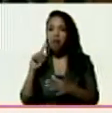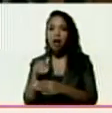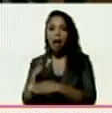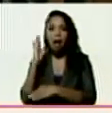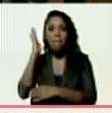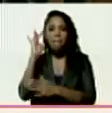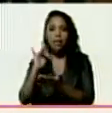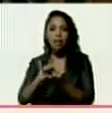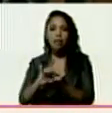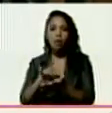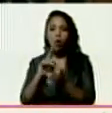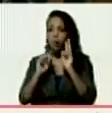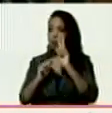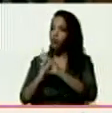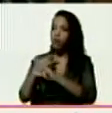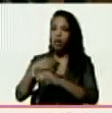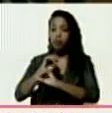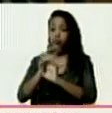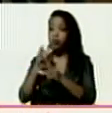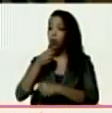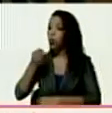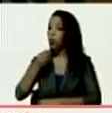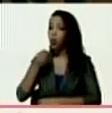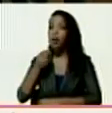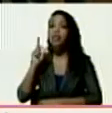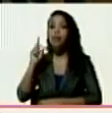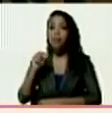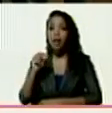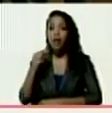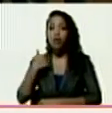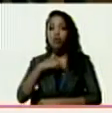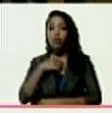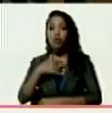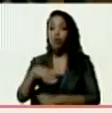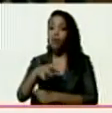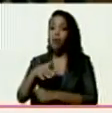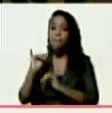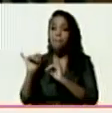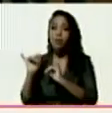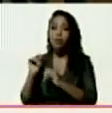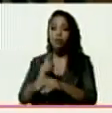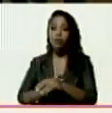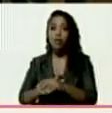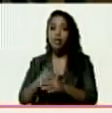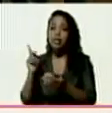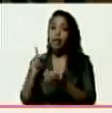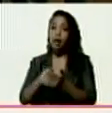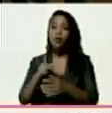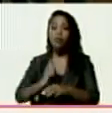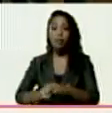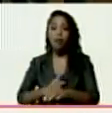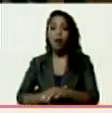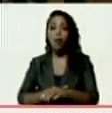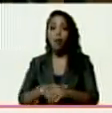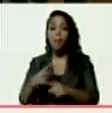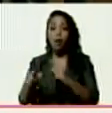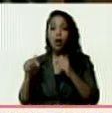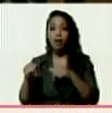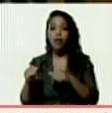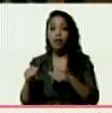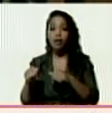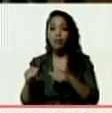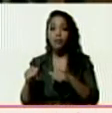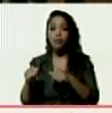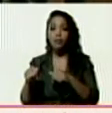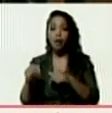diputados, cuando dimos la declaración afuera, también tuvimos que sortear los mismos obstáculos y llegamos desde muy temprano. Pero que desde muy temprano estaba aquí